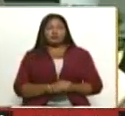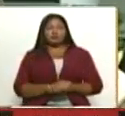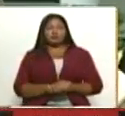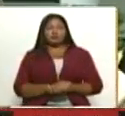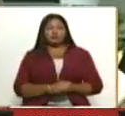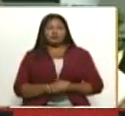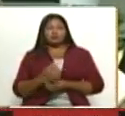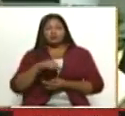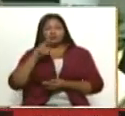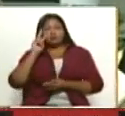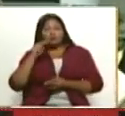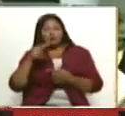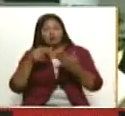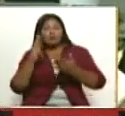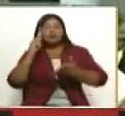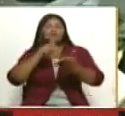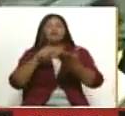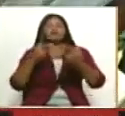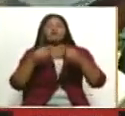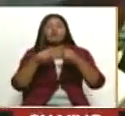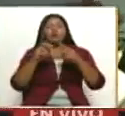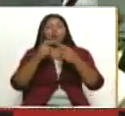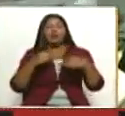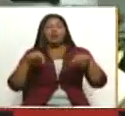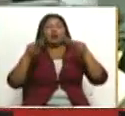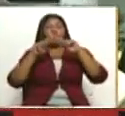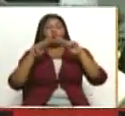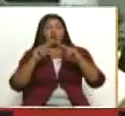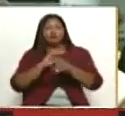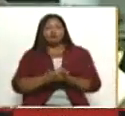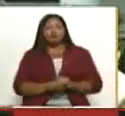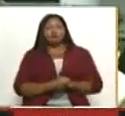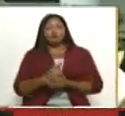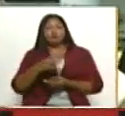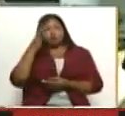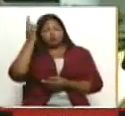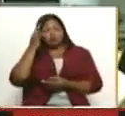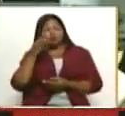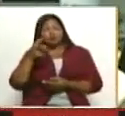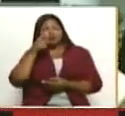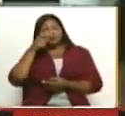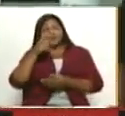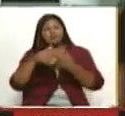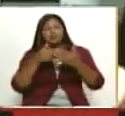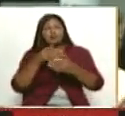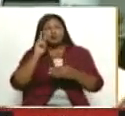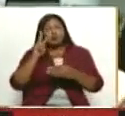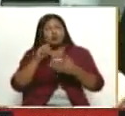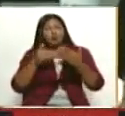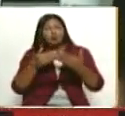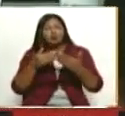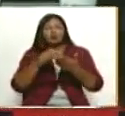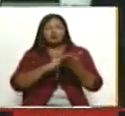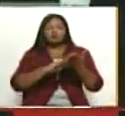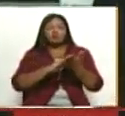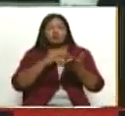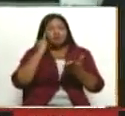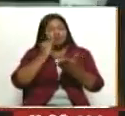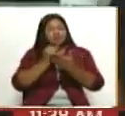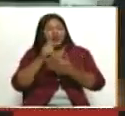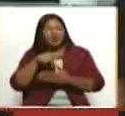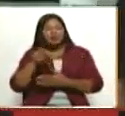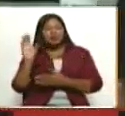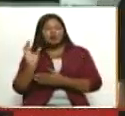en ese organismo la participación de Naciones Unidas, cuyo Consejo de Seguridad prolongó el mandato de su misión de verificación en